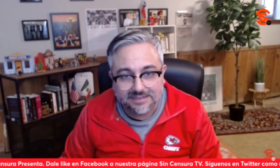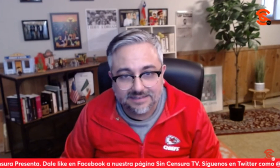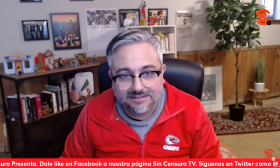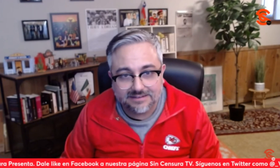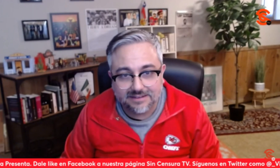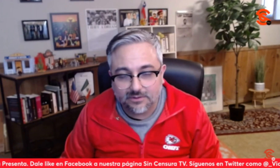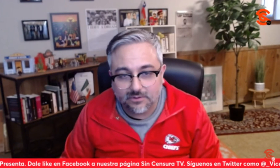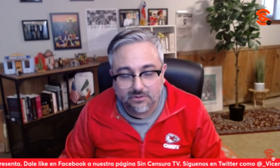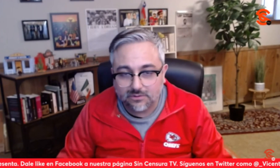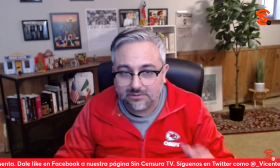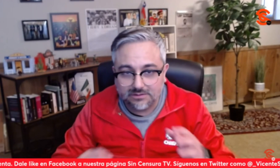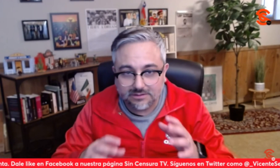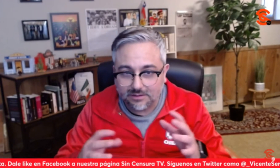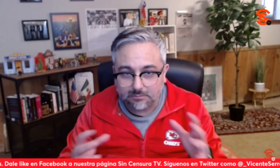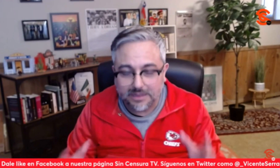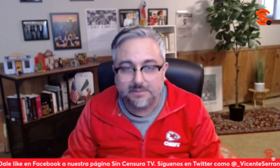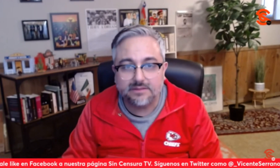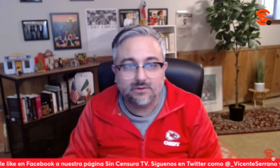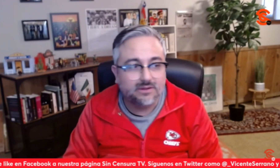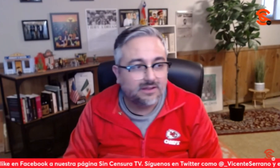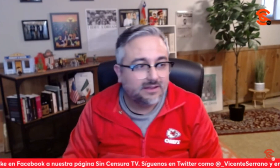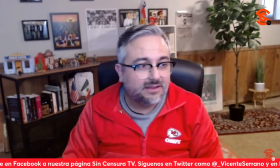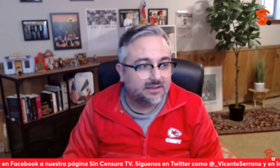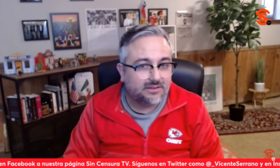nada. Se quedó